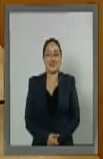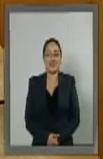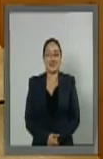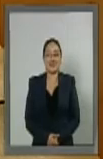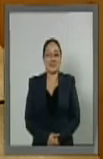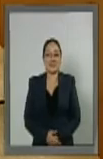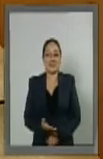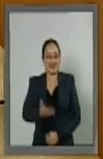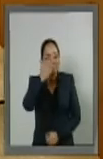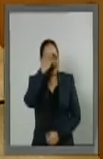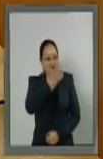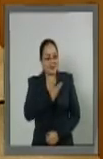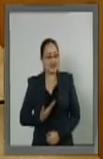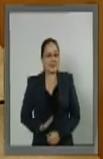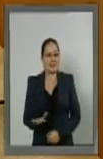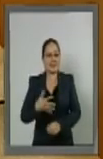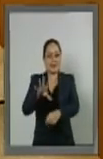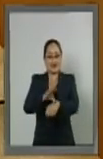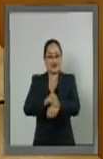Con su permiso, señor presidente,